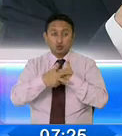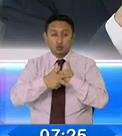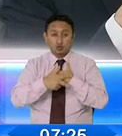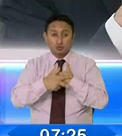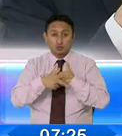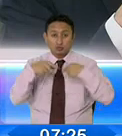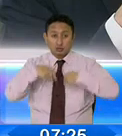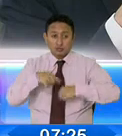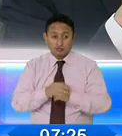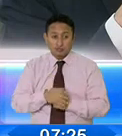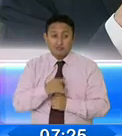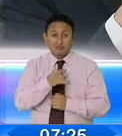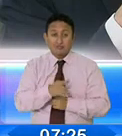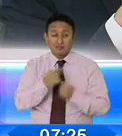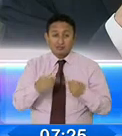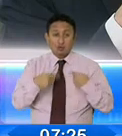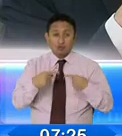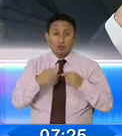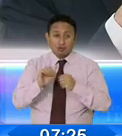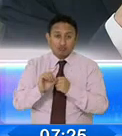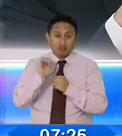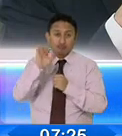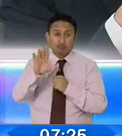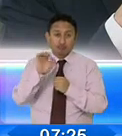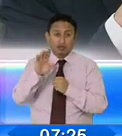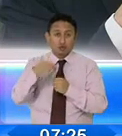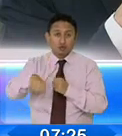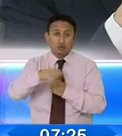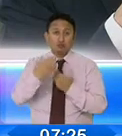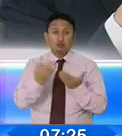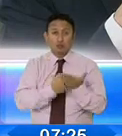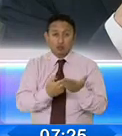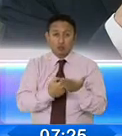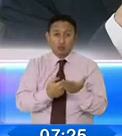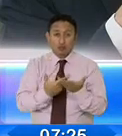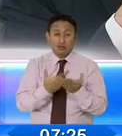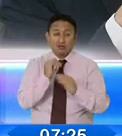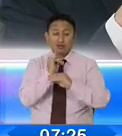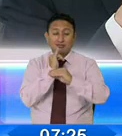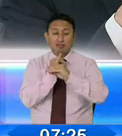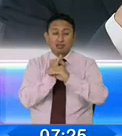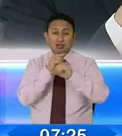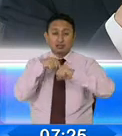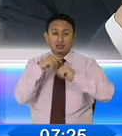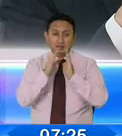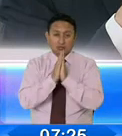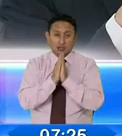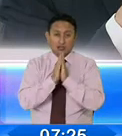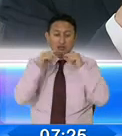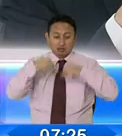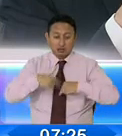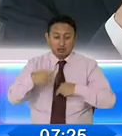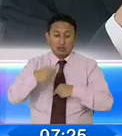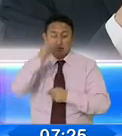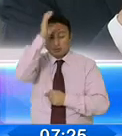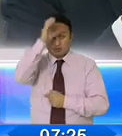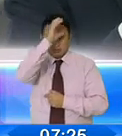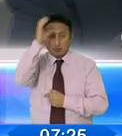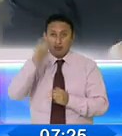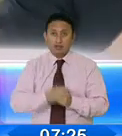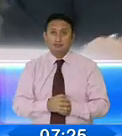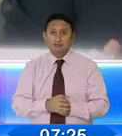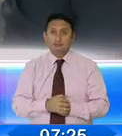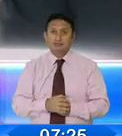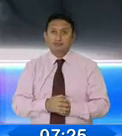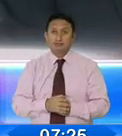estar transmitiendo permanentemente todos los rituales tradicionales por esta Semana Mayor de la Iglesia Católica. Es decir, Secretario, ¿no hubiera